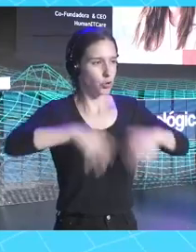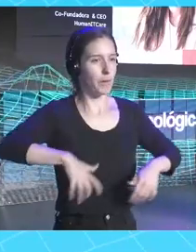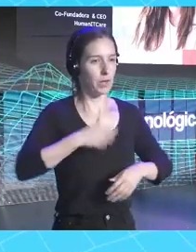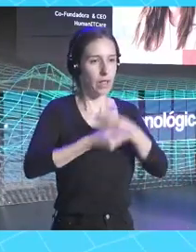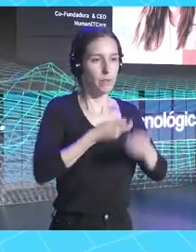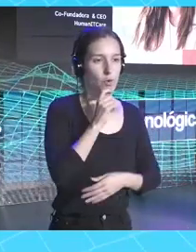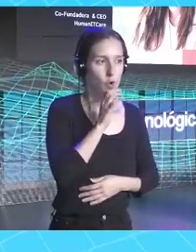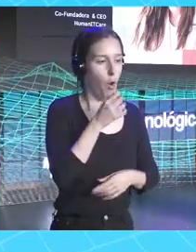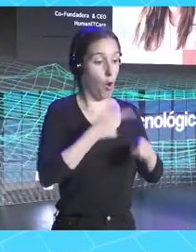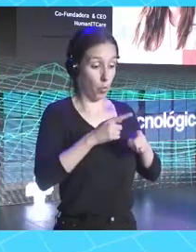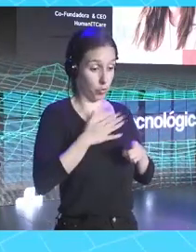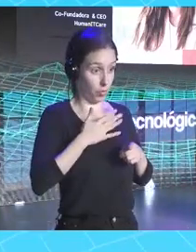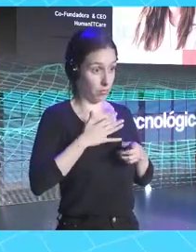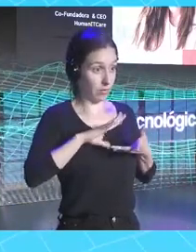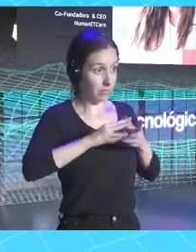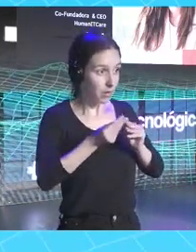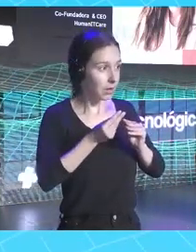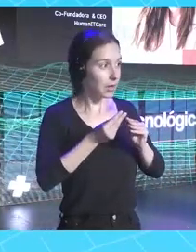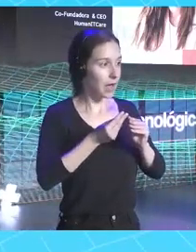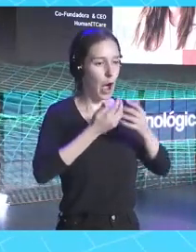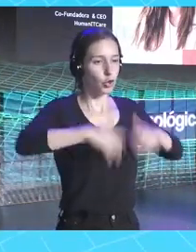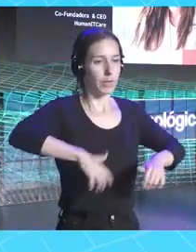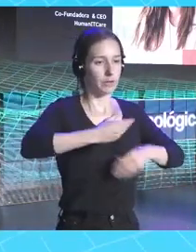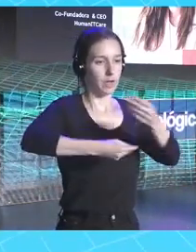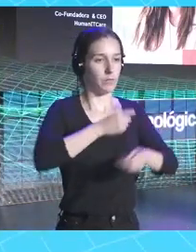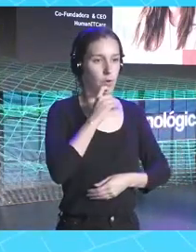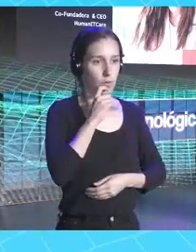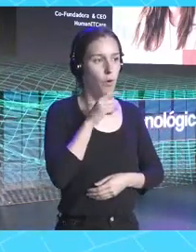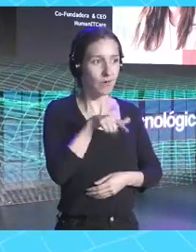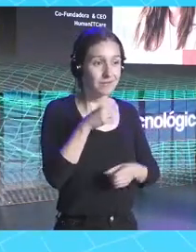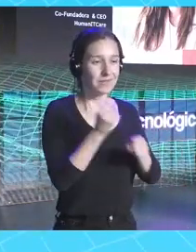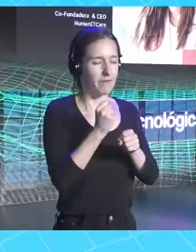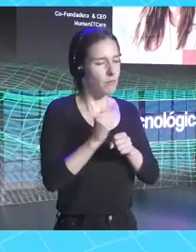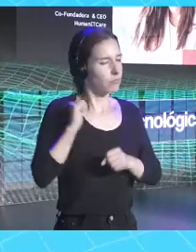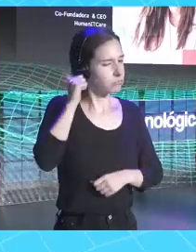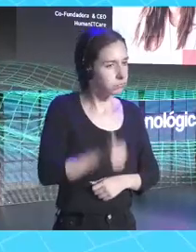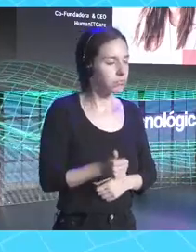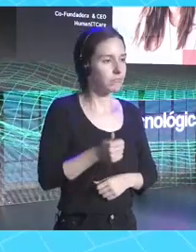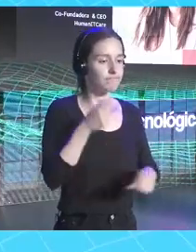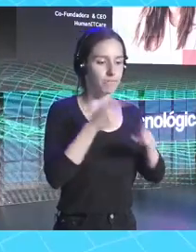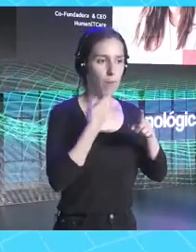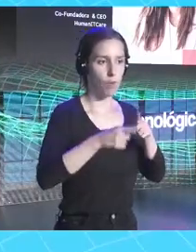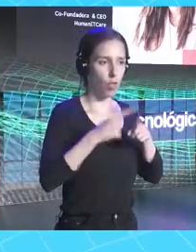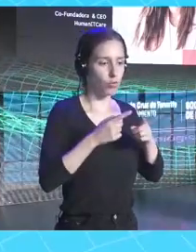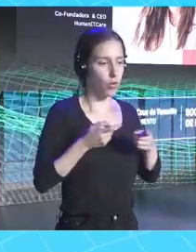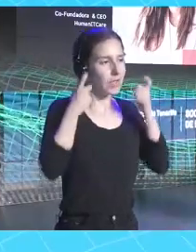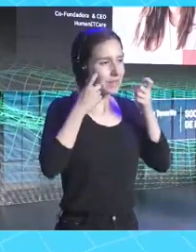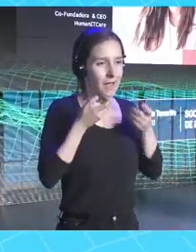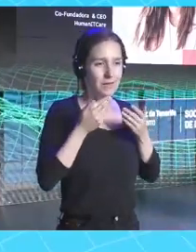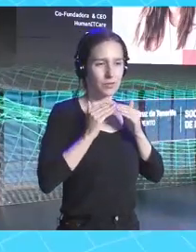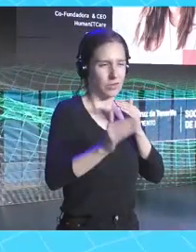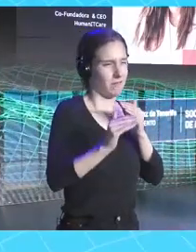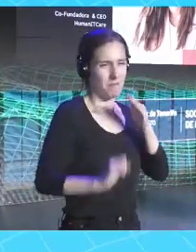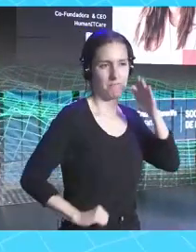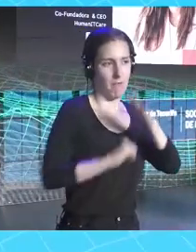procesos del propio producto que esto es un trabajazo que nos llevamos haciendo mucho tiempo para que el producto sea lo más sostenible posible no O sea